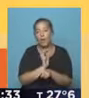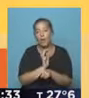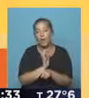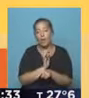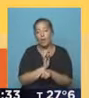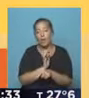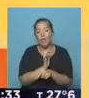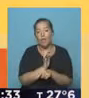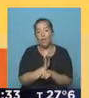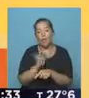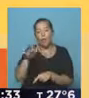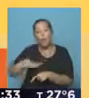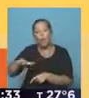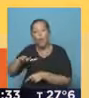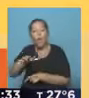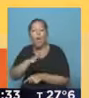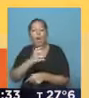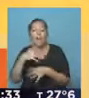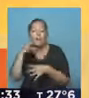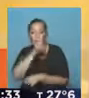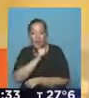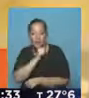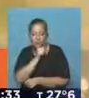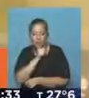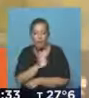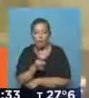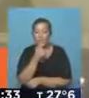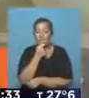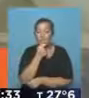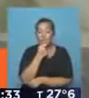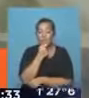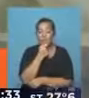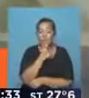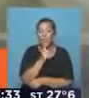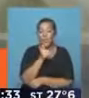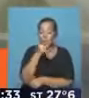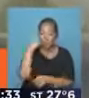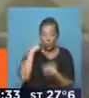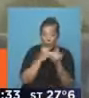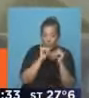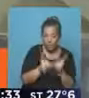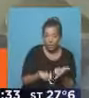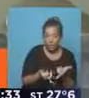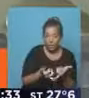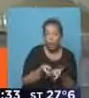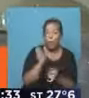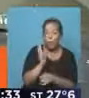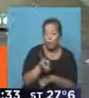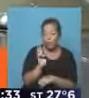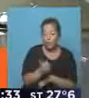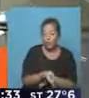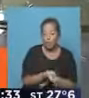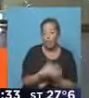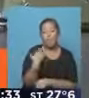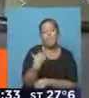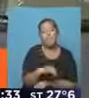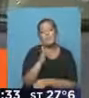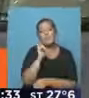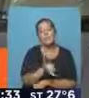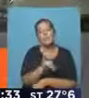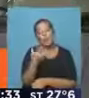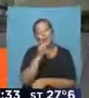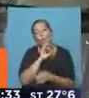esté la consulta digamos si la respuesta afuera que está de acuerdo con esta prohibición hay una obligación de que en